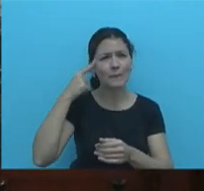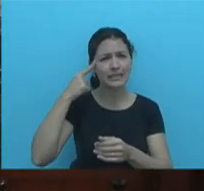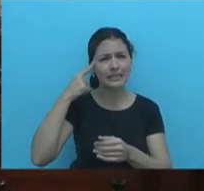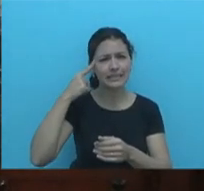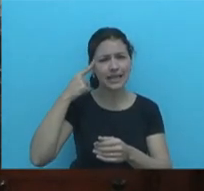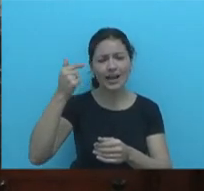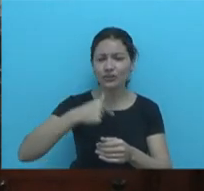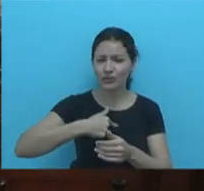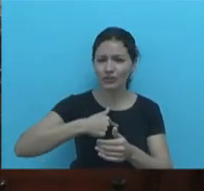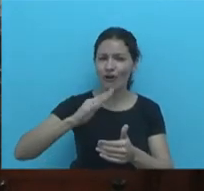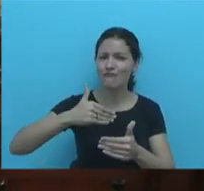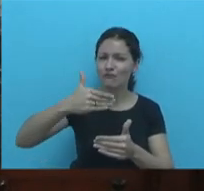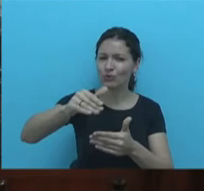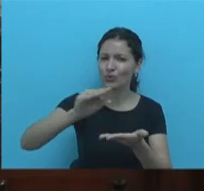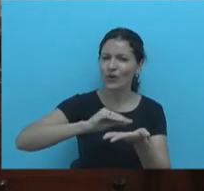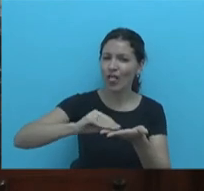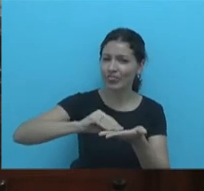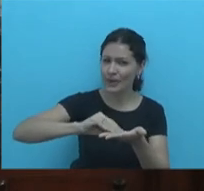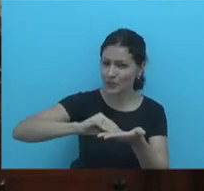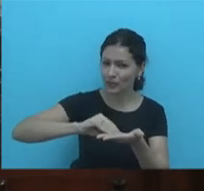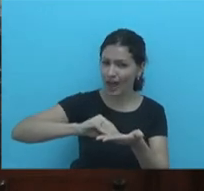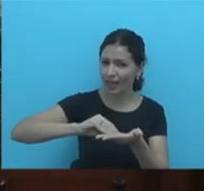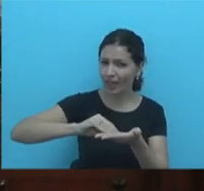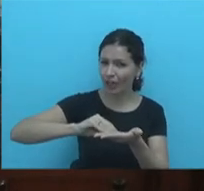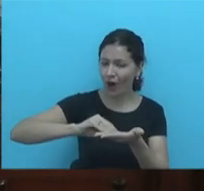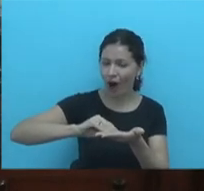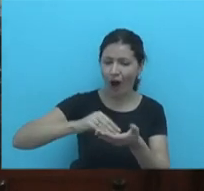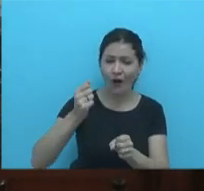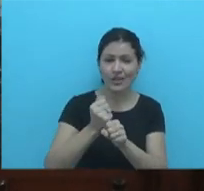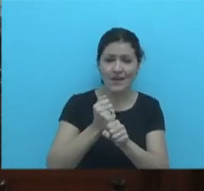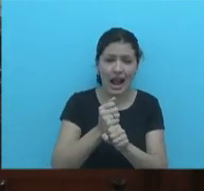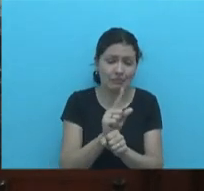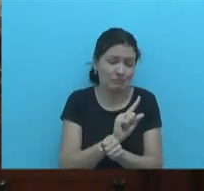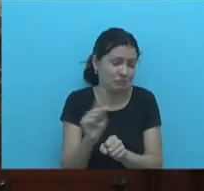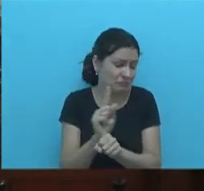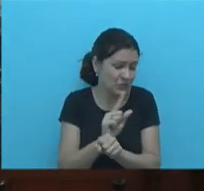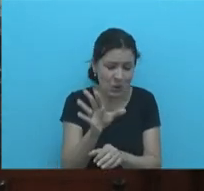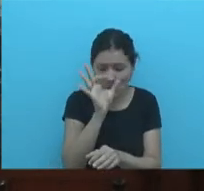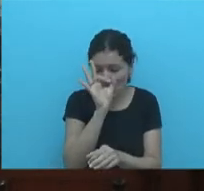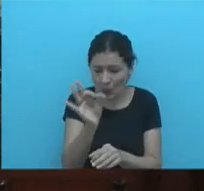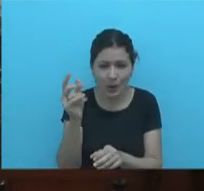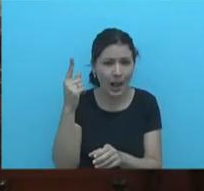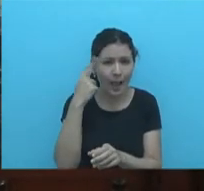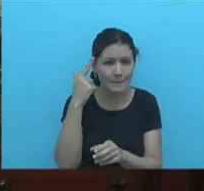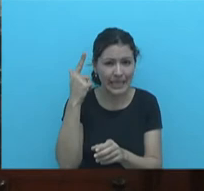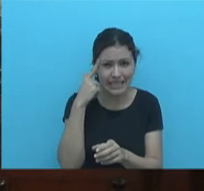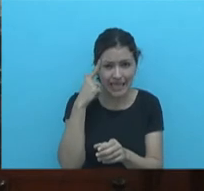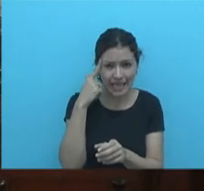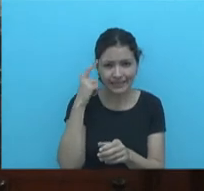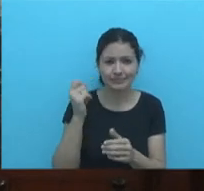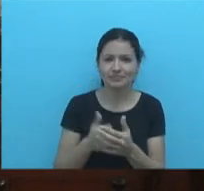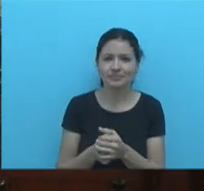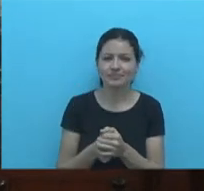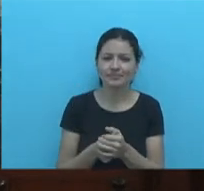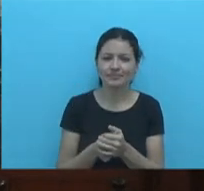algo de esto y dirigiendo una sesión en la Cámara de Diputados y menos sentado en la Cámara de Diputados. Sí, había